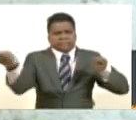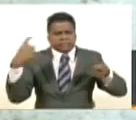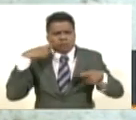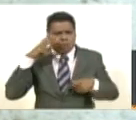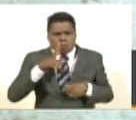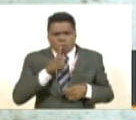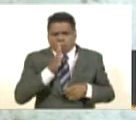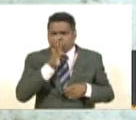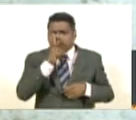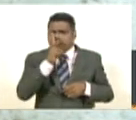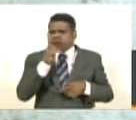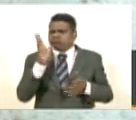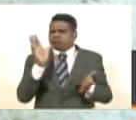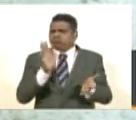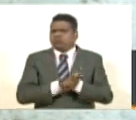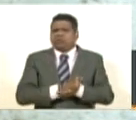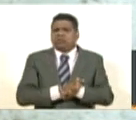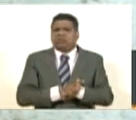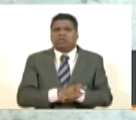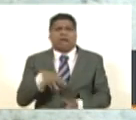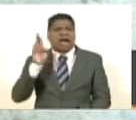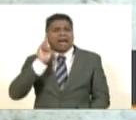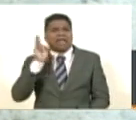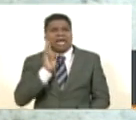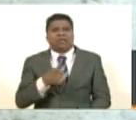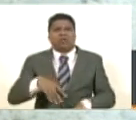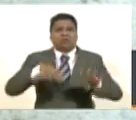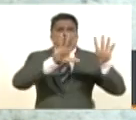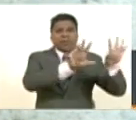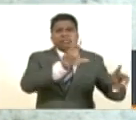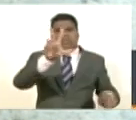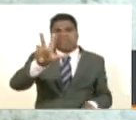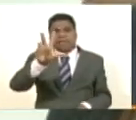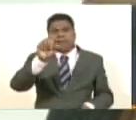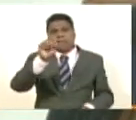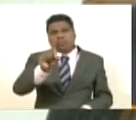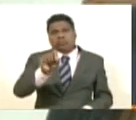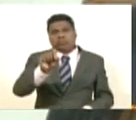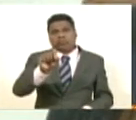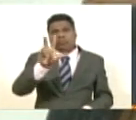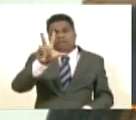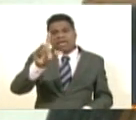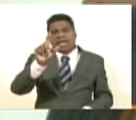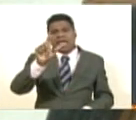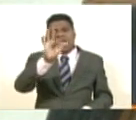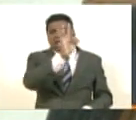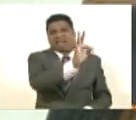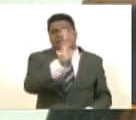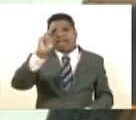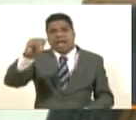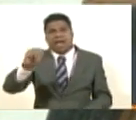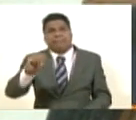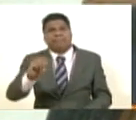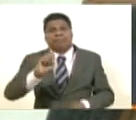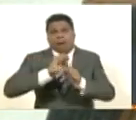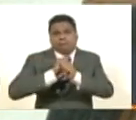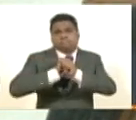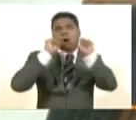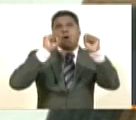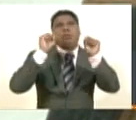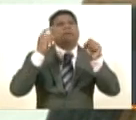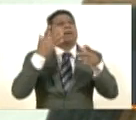Bolivariana 93.3 FM un artefacto, posiblemente una bomba, pues. Nos dejaron